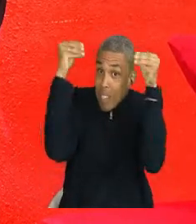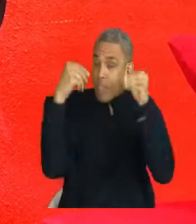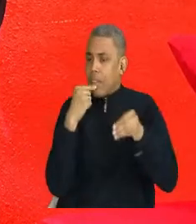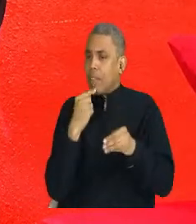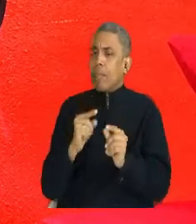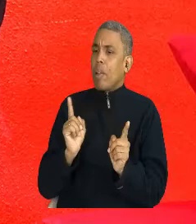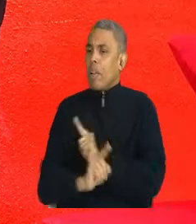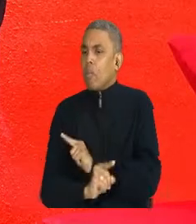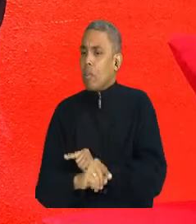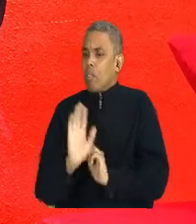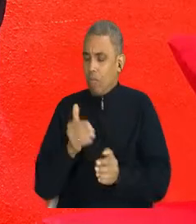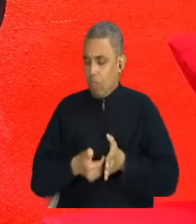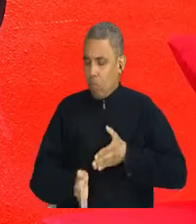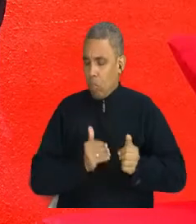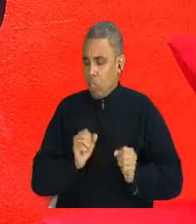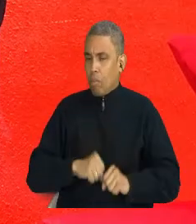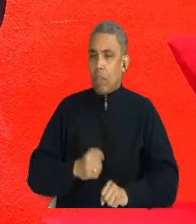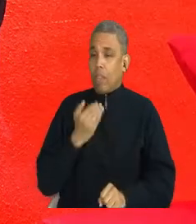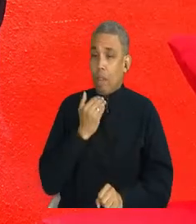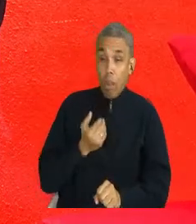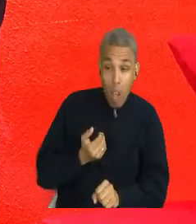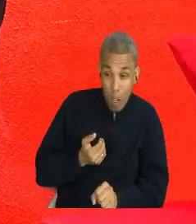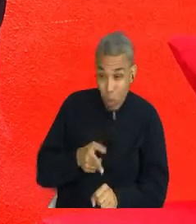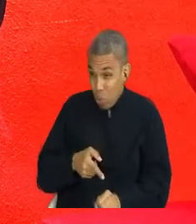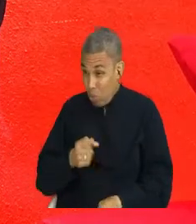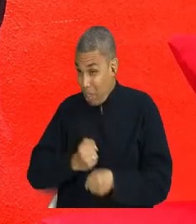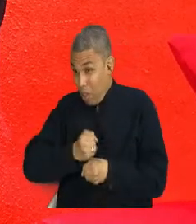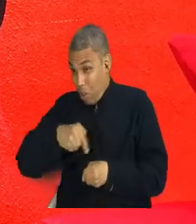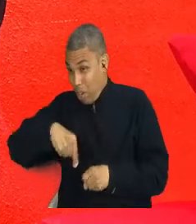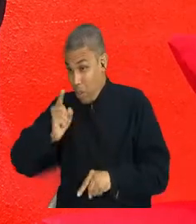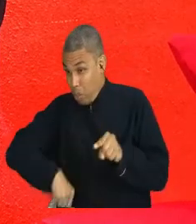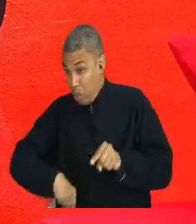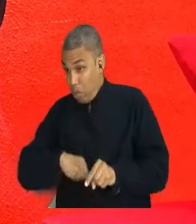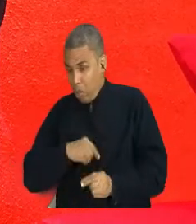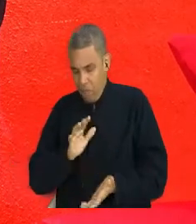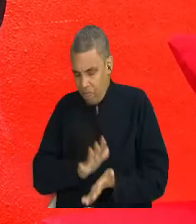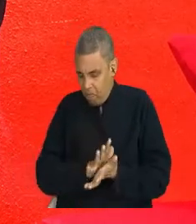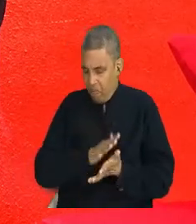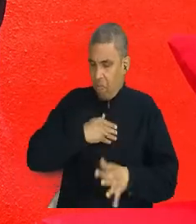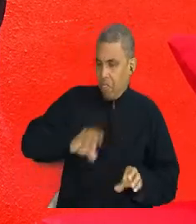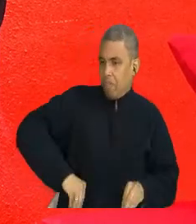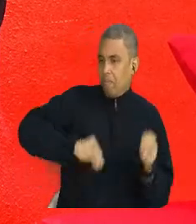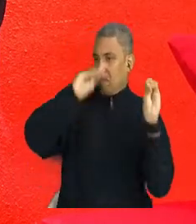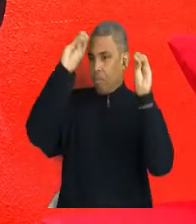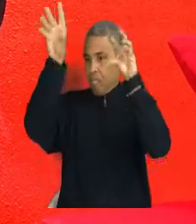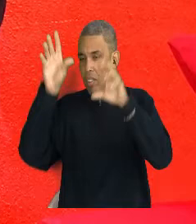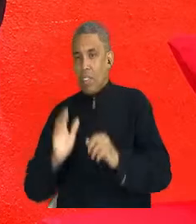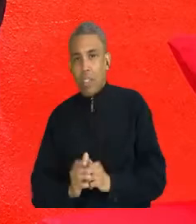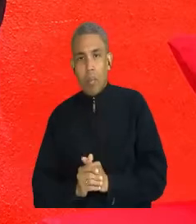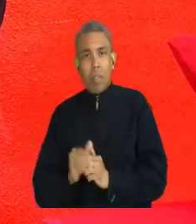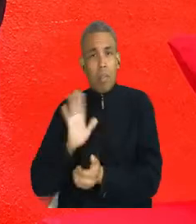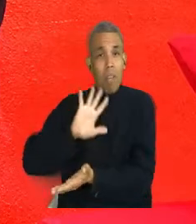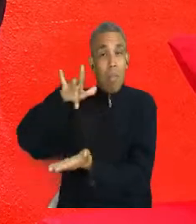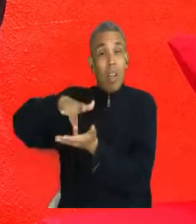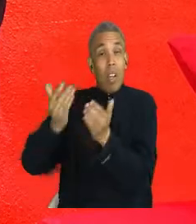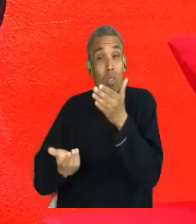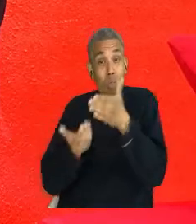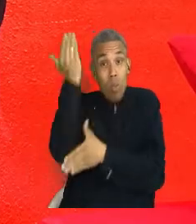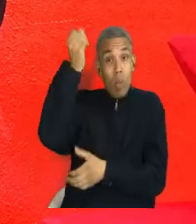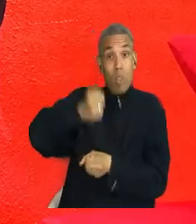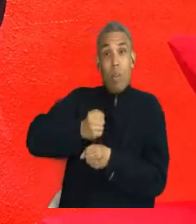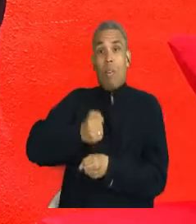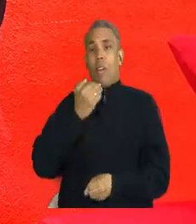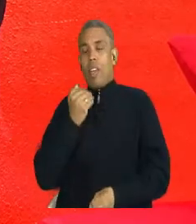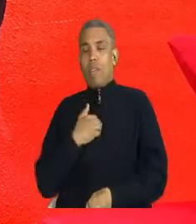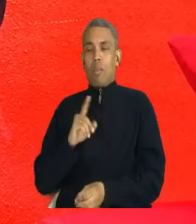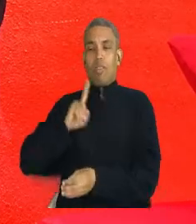en un lugar o trabajar en otro lugar. Entonces es muy importante, y muchas veces ocurre que las personas llegan a los lugares de trabajo o ven una vacante, por